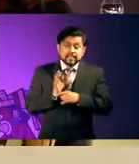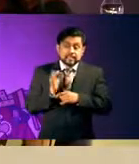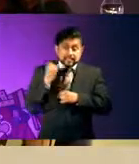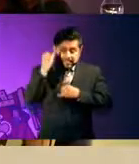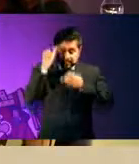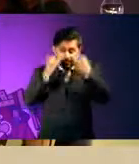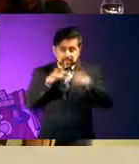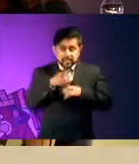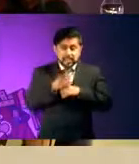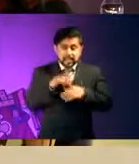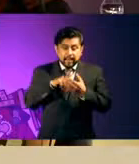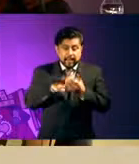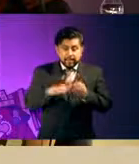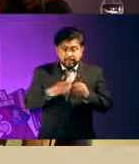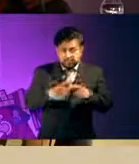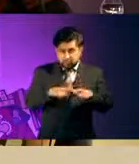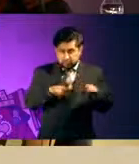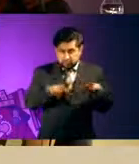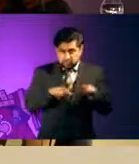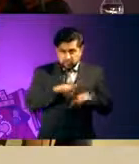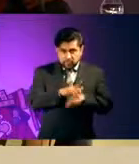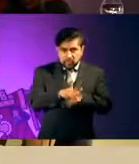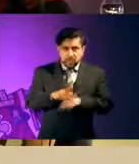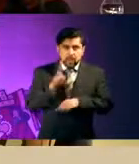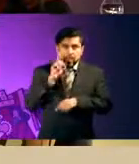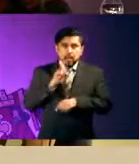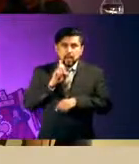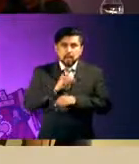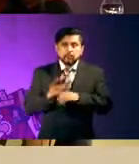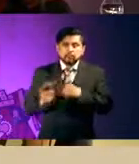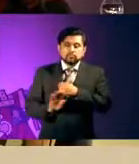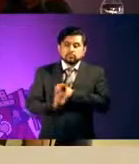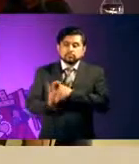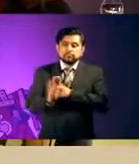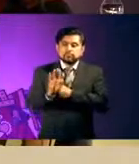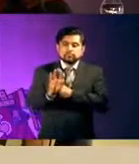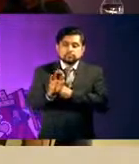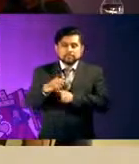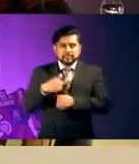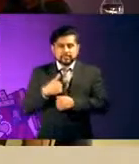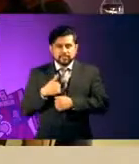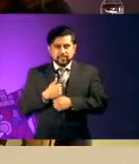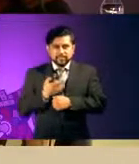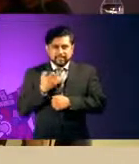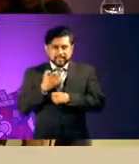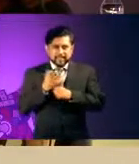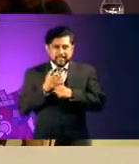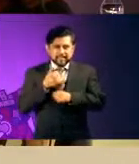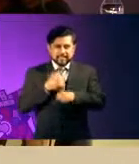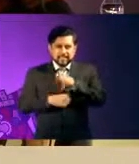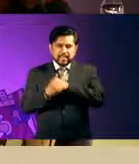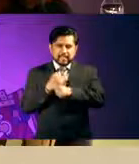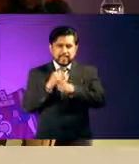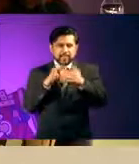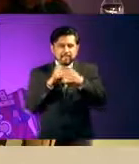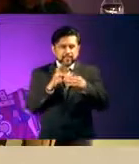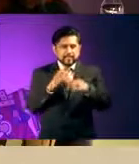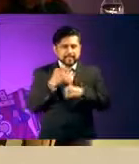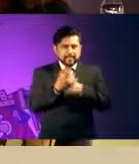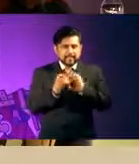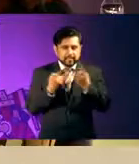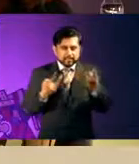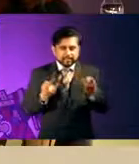los españoles persiguieron como locos en américa y yo escribí en sus 66 años atrás pero después